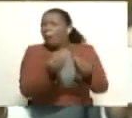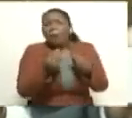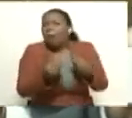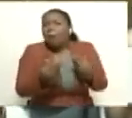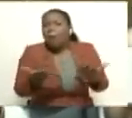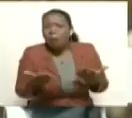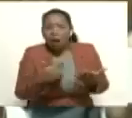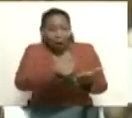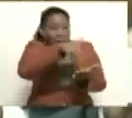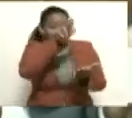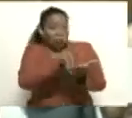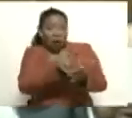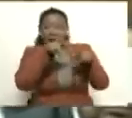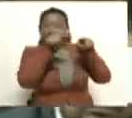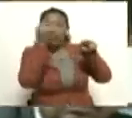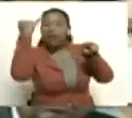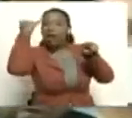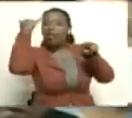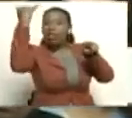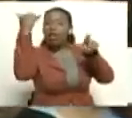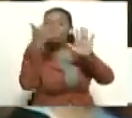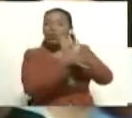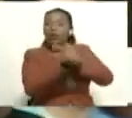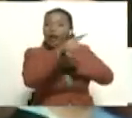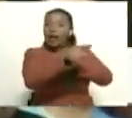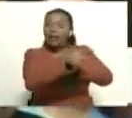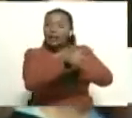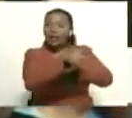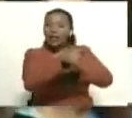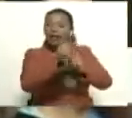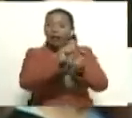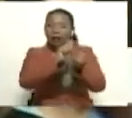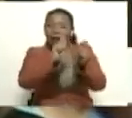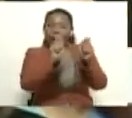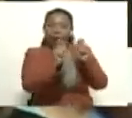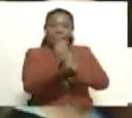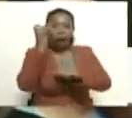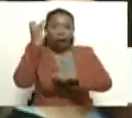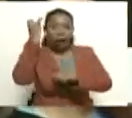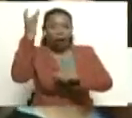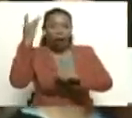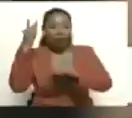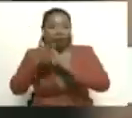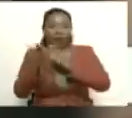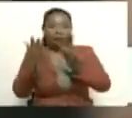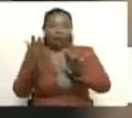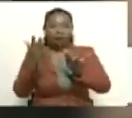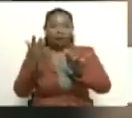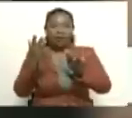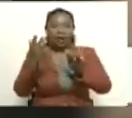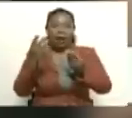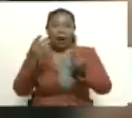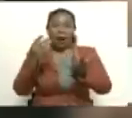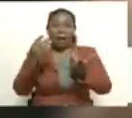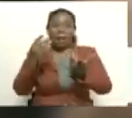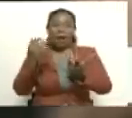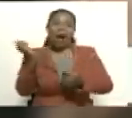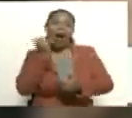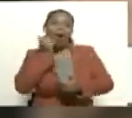la aprobación del estatuto de transición, pasando por encima de nuestra